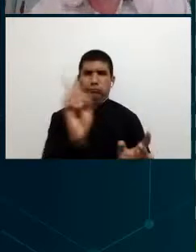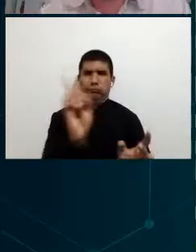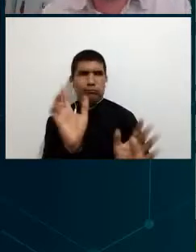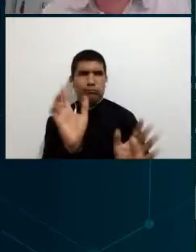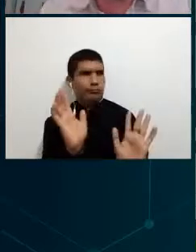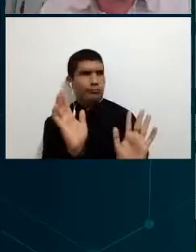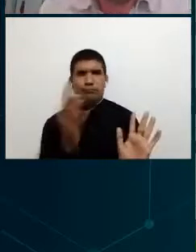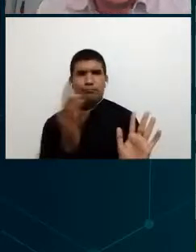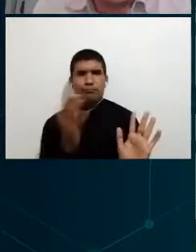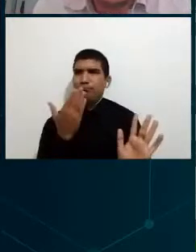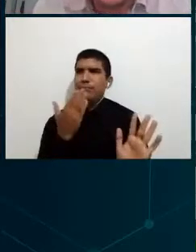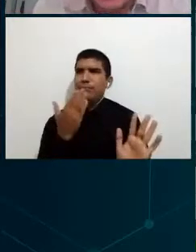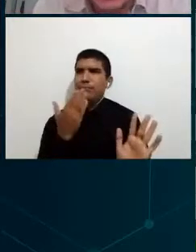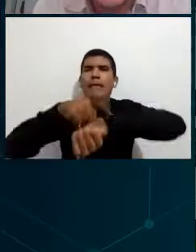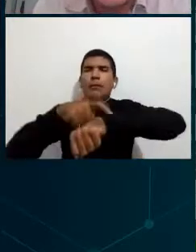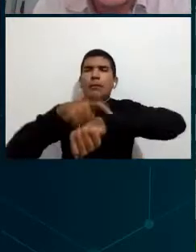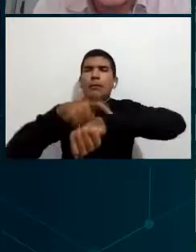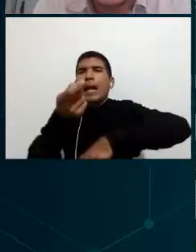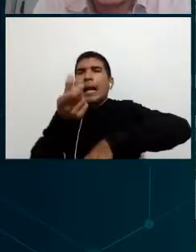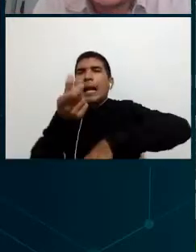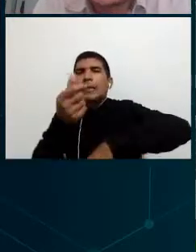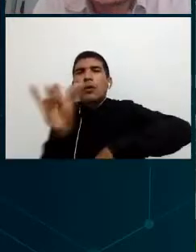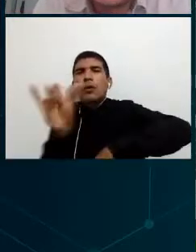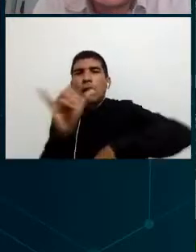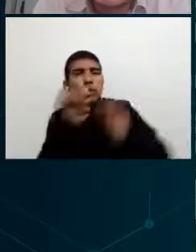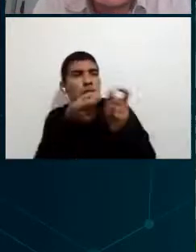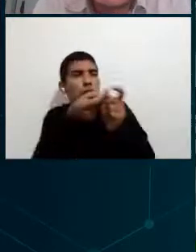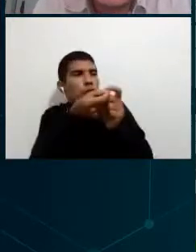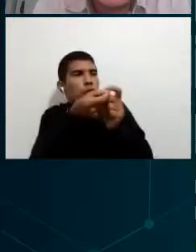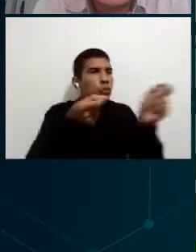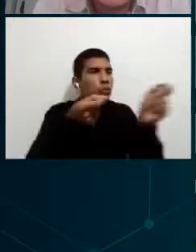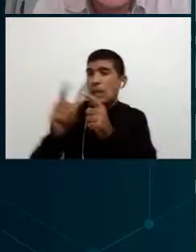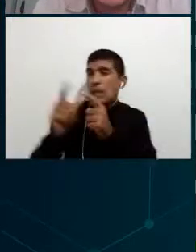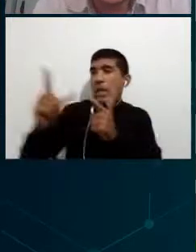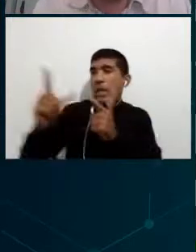pues, en la ruta definida.